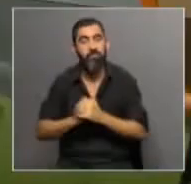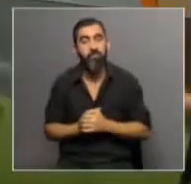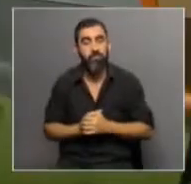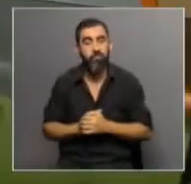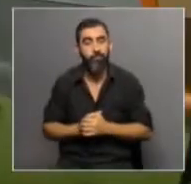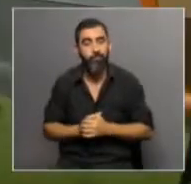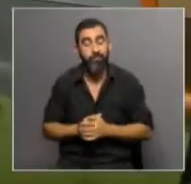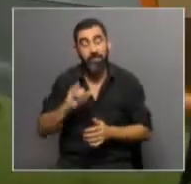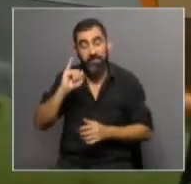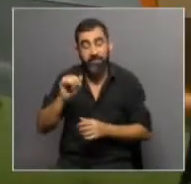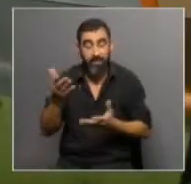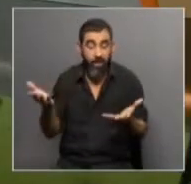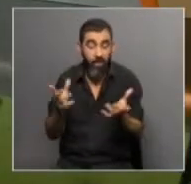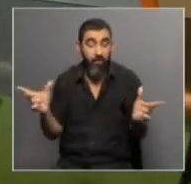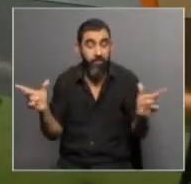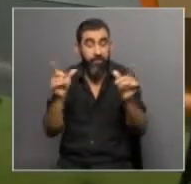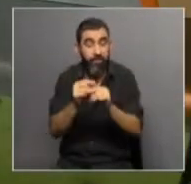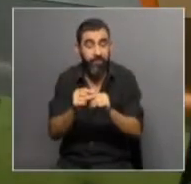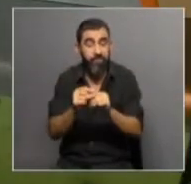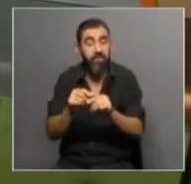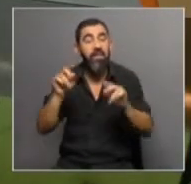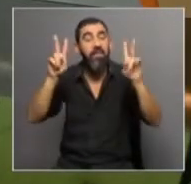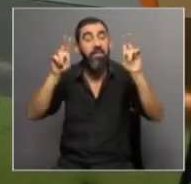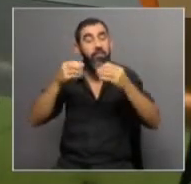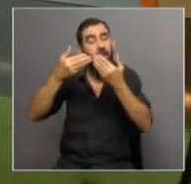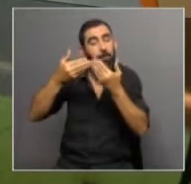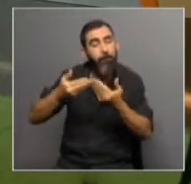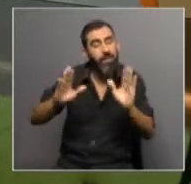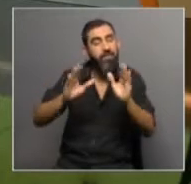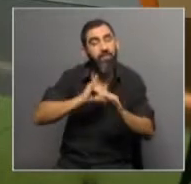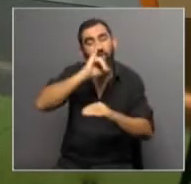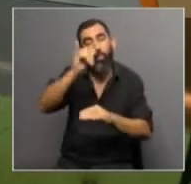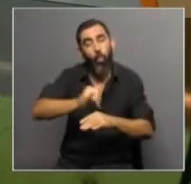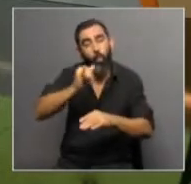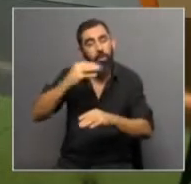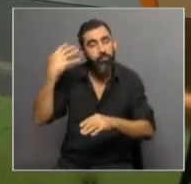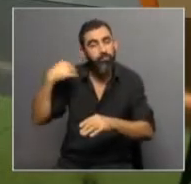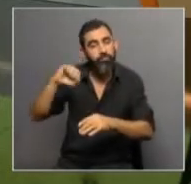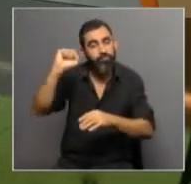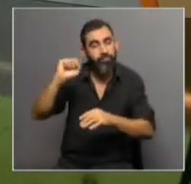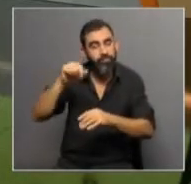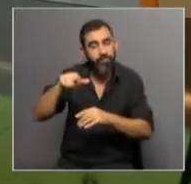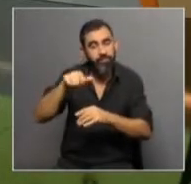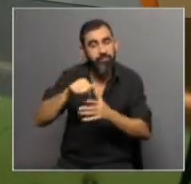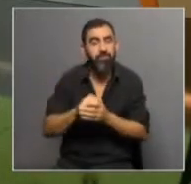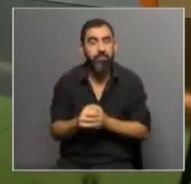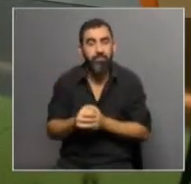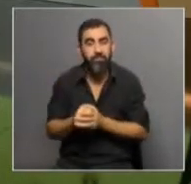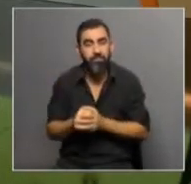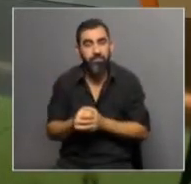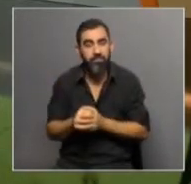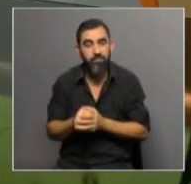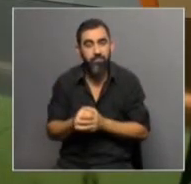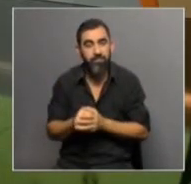Ahí está. Sí. Y ahora para terminar vamos a retomar el tema del inicio, ¿no? Lo del relato mitológico, lo de las leyendas. Y vamos